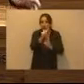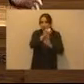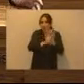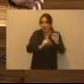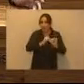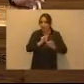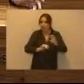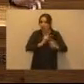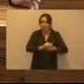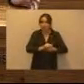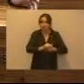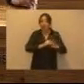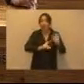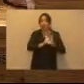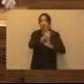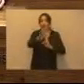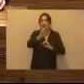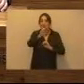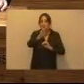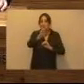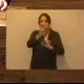espera, que son el del 2003 y el